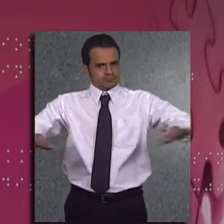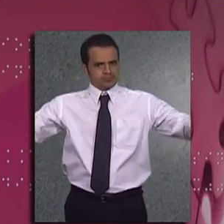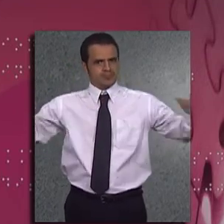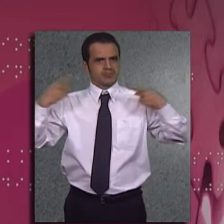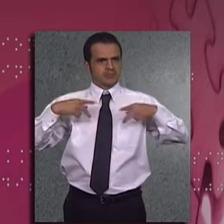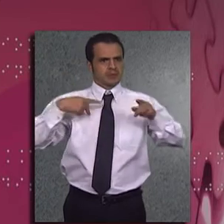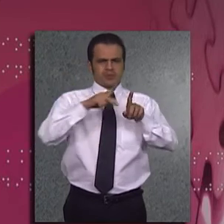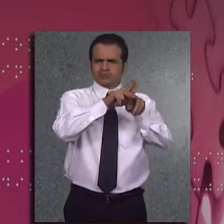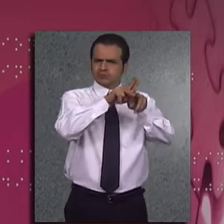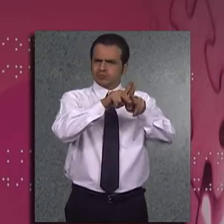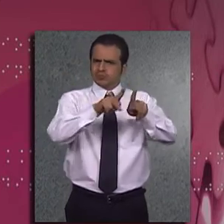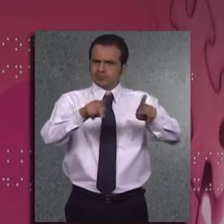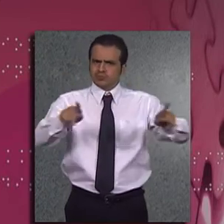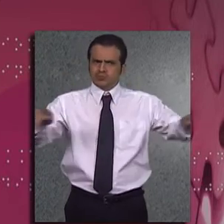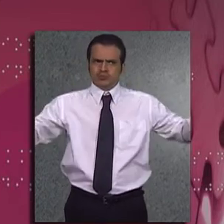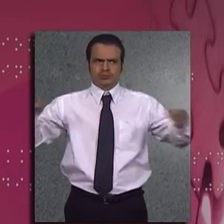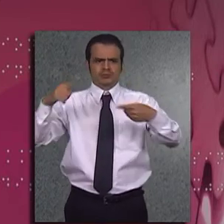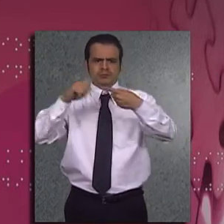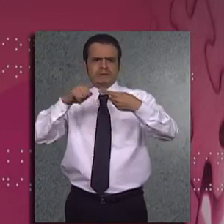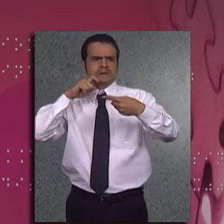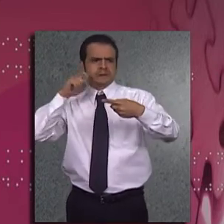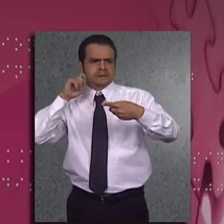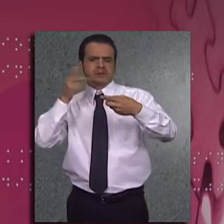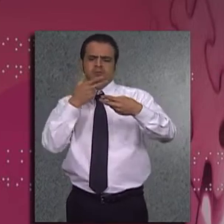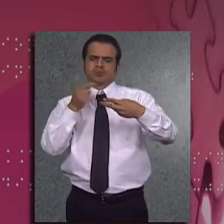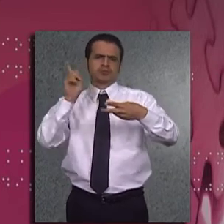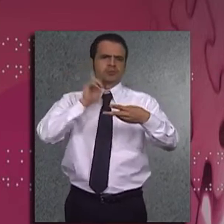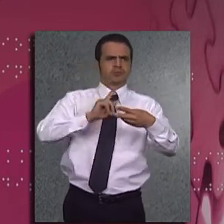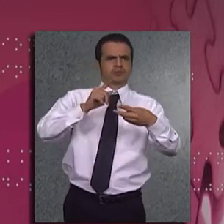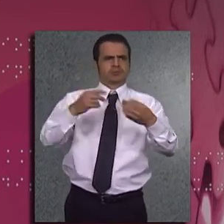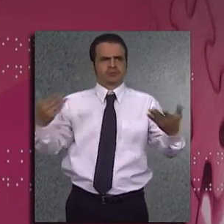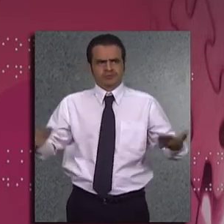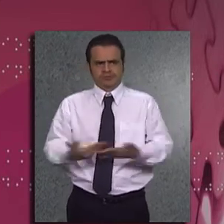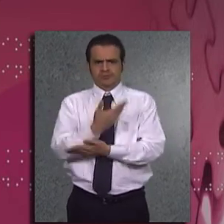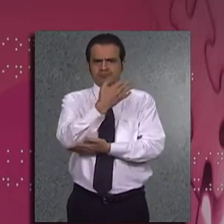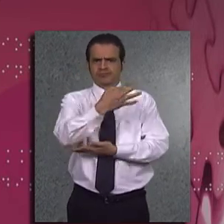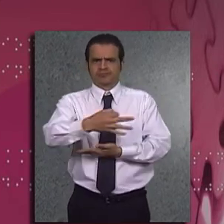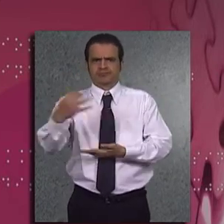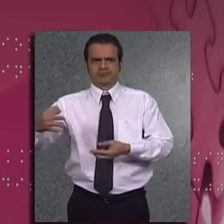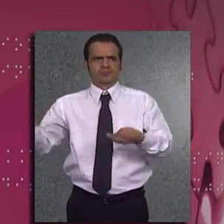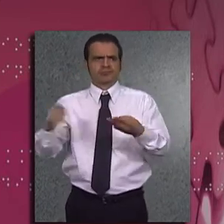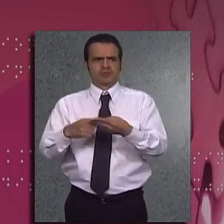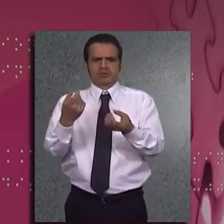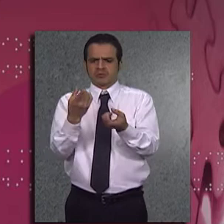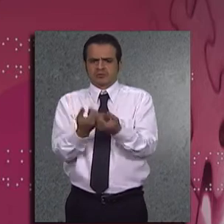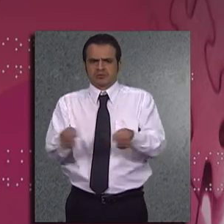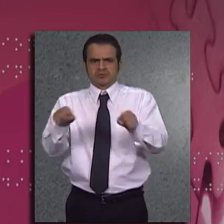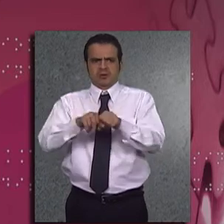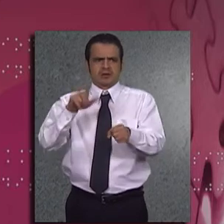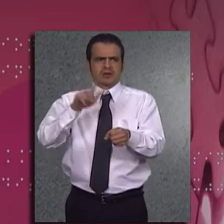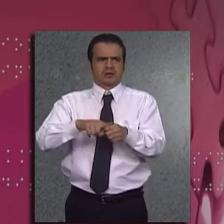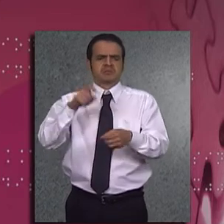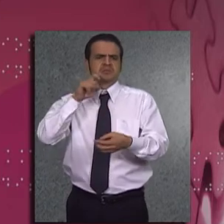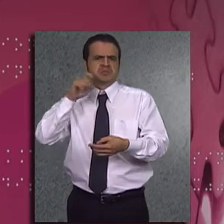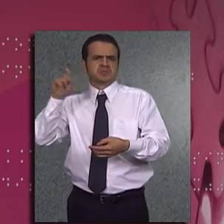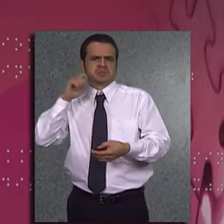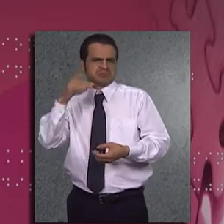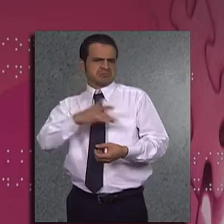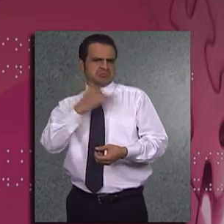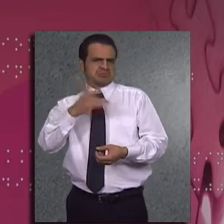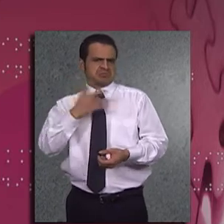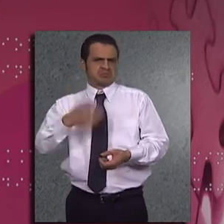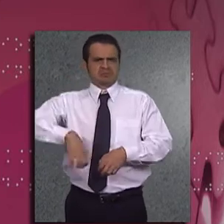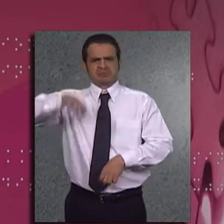la ciudadanía en general sin importar sexo género etnia condición social preferencias sexuales edad